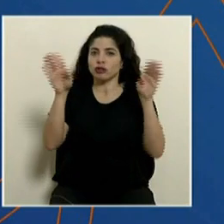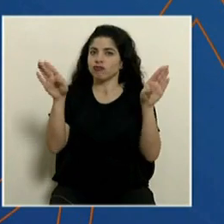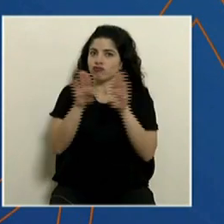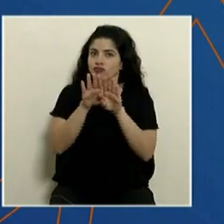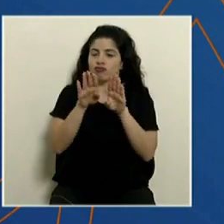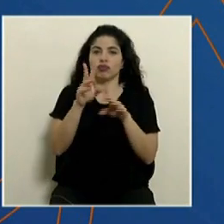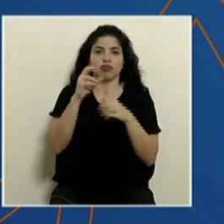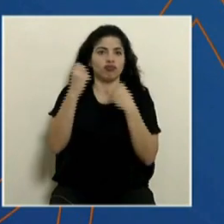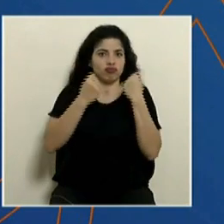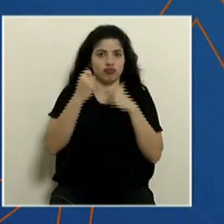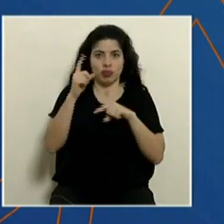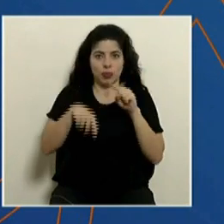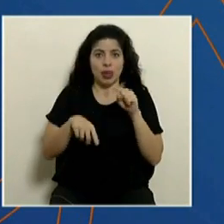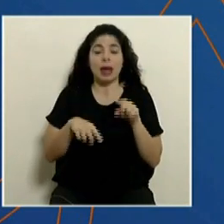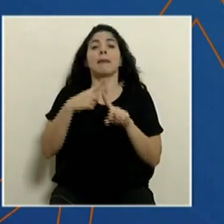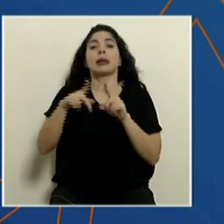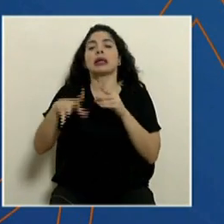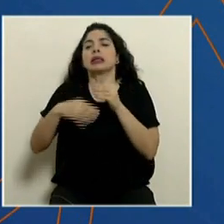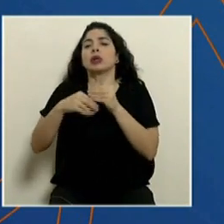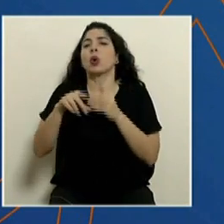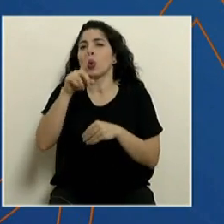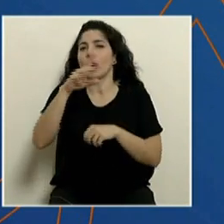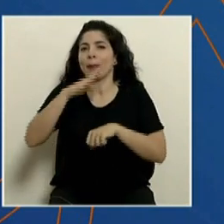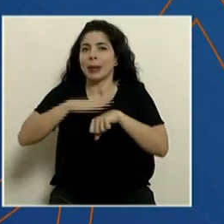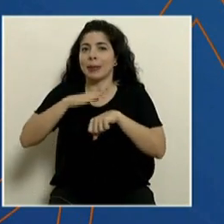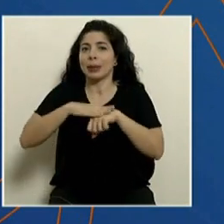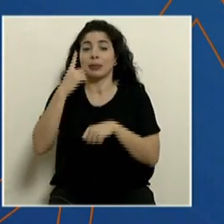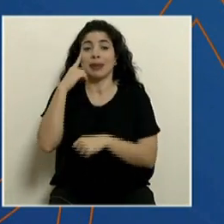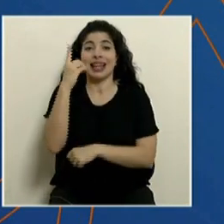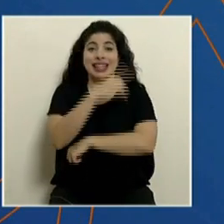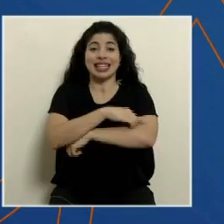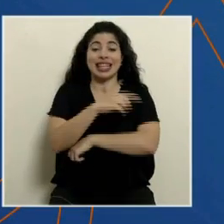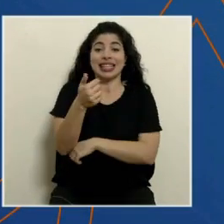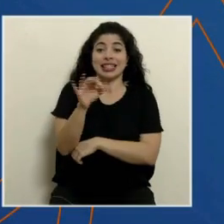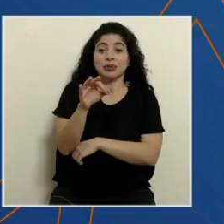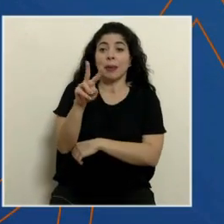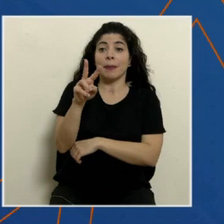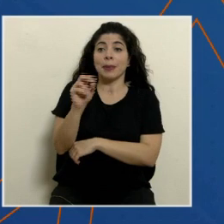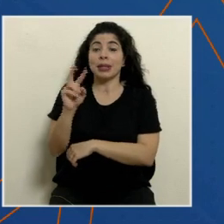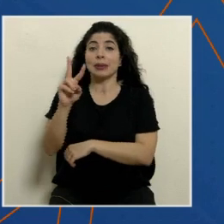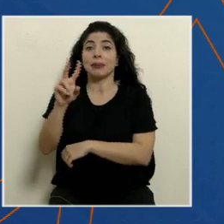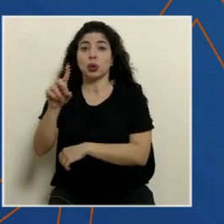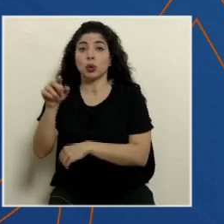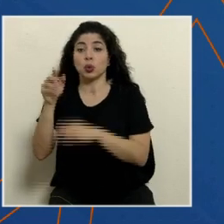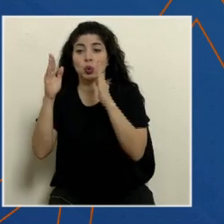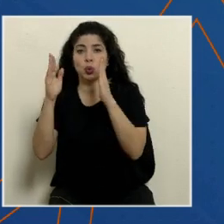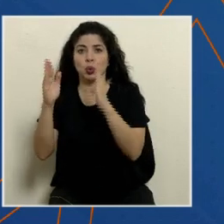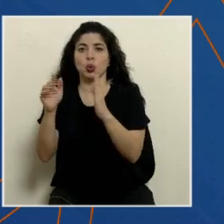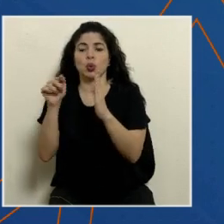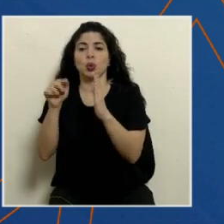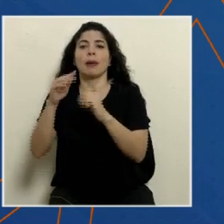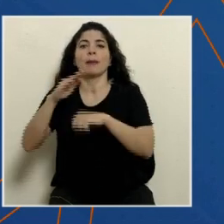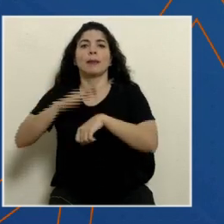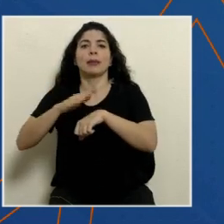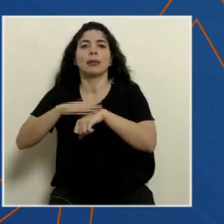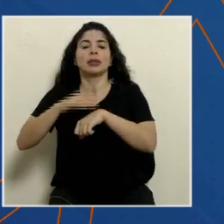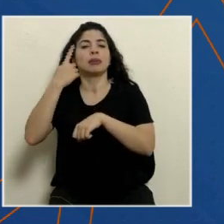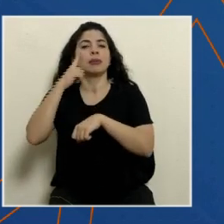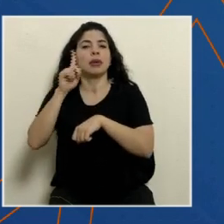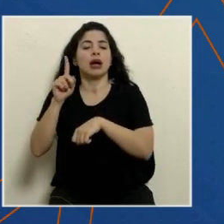y se incluye una excepción para los días 19, 20 y 21 en lo que respecta al